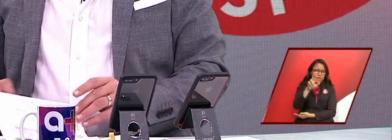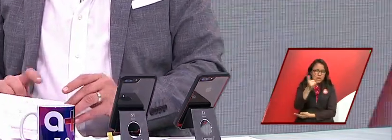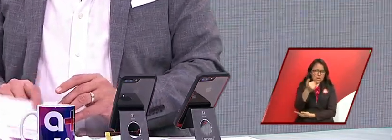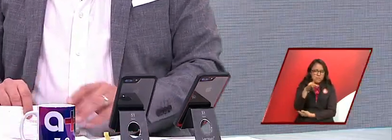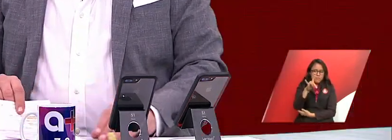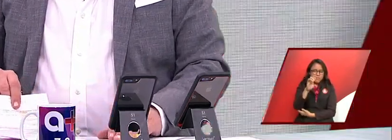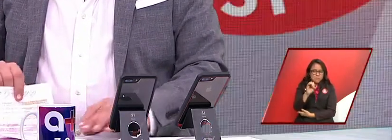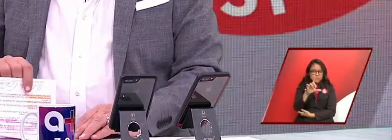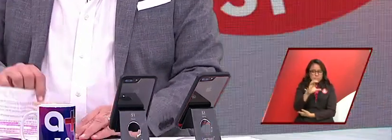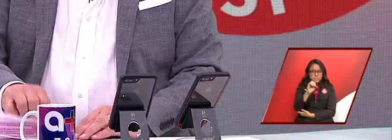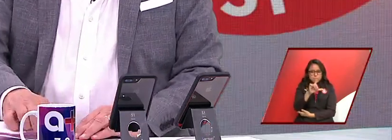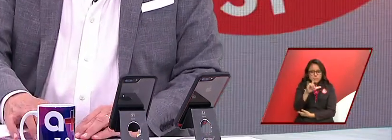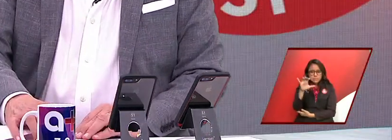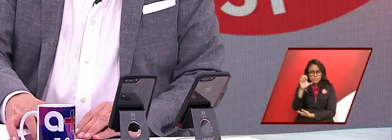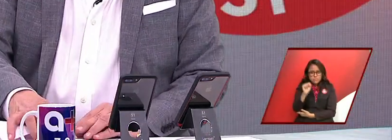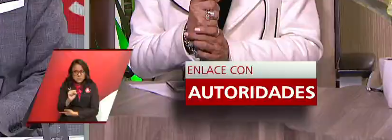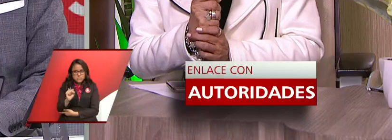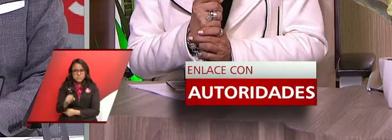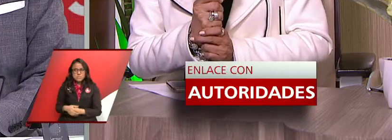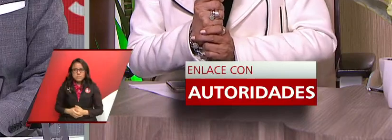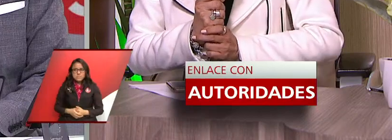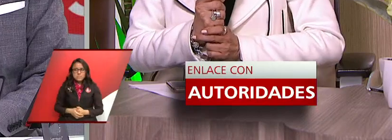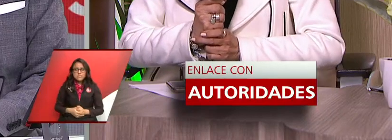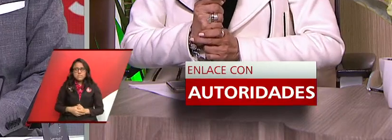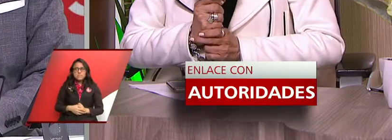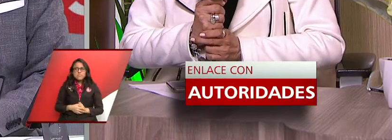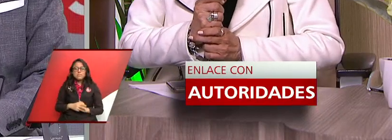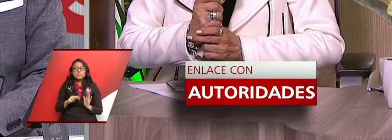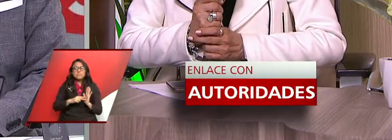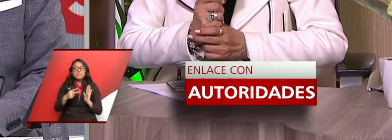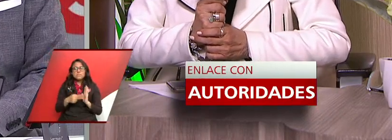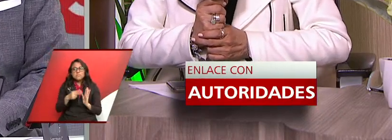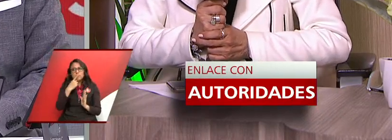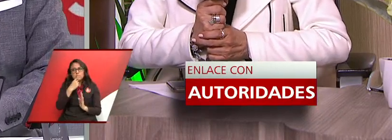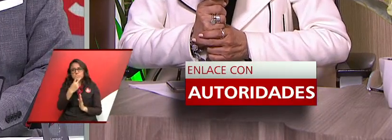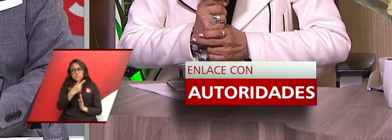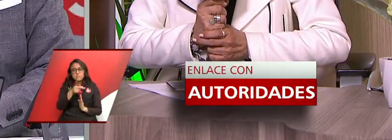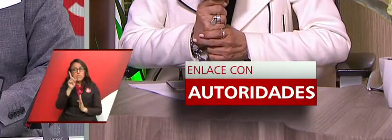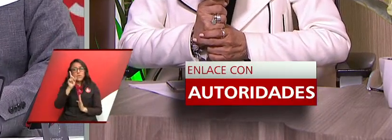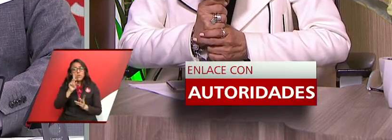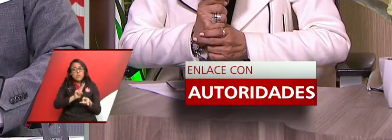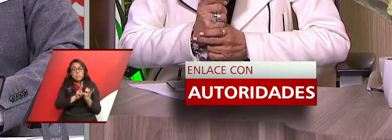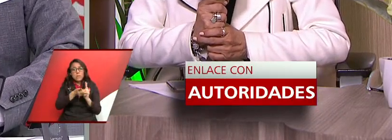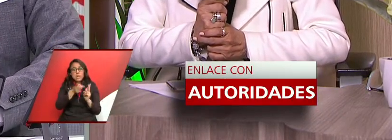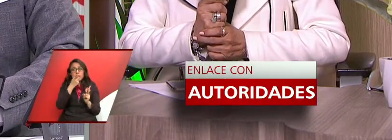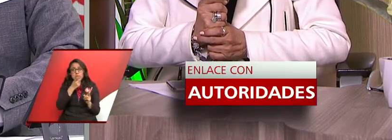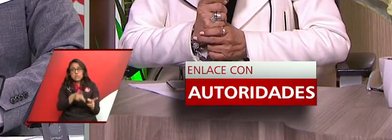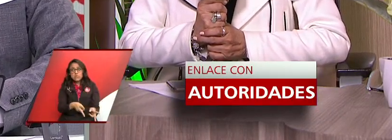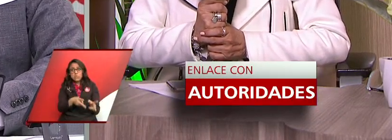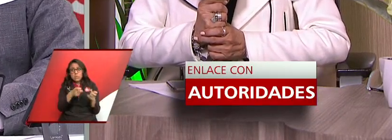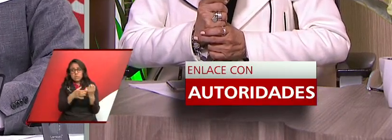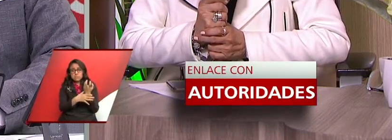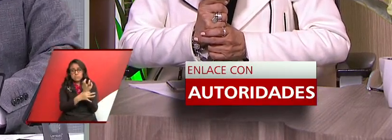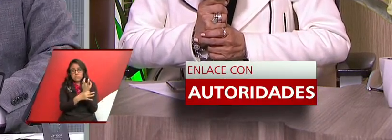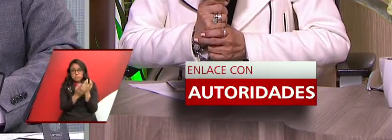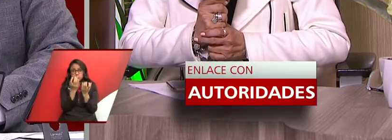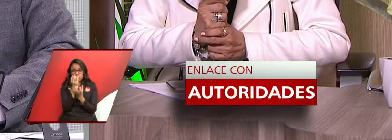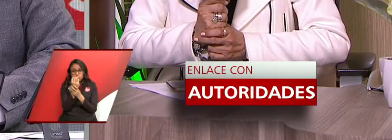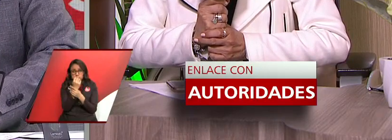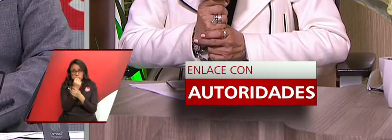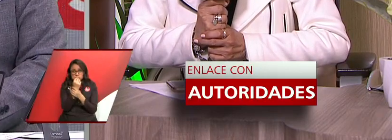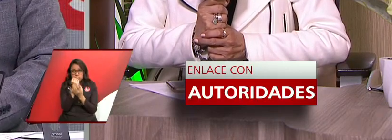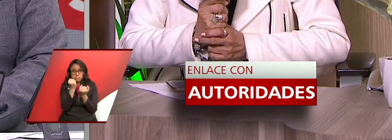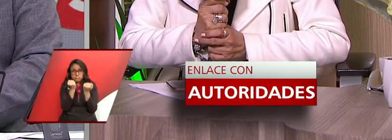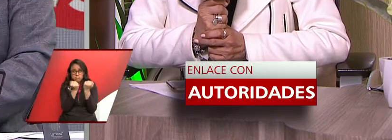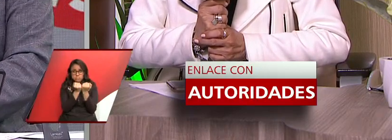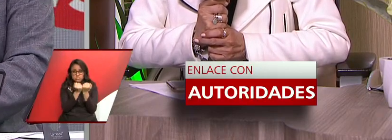Collins. Ingeniero. Sí, dile al ingeniero que acusaron a dos vecinos de robarle las esposas. Eso es arresto